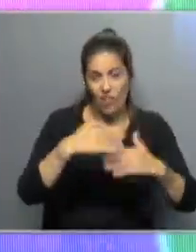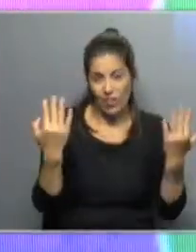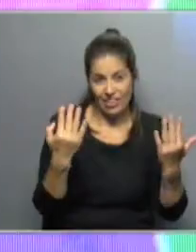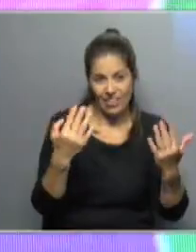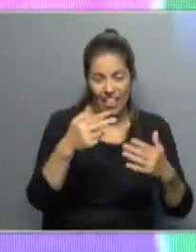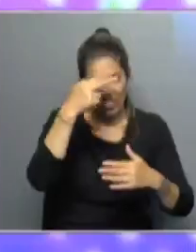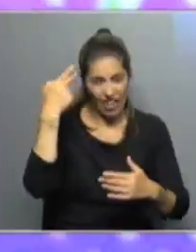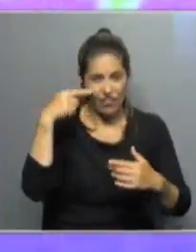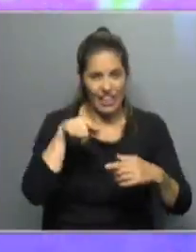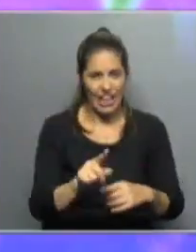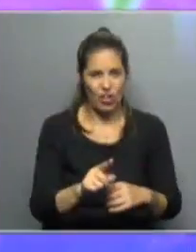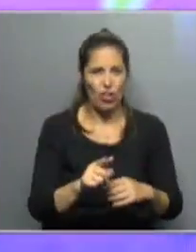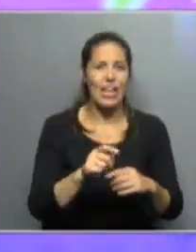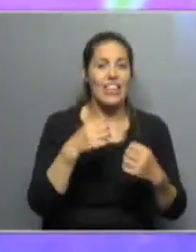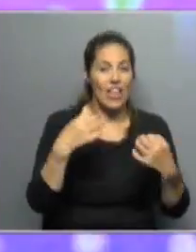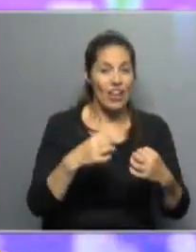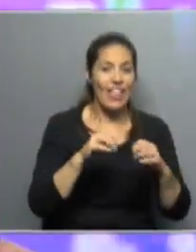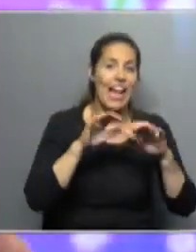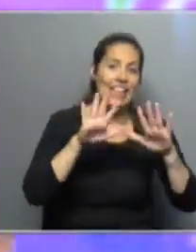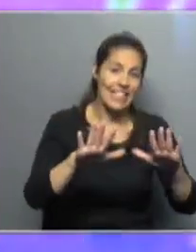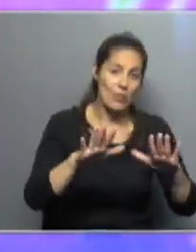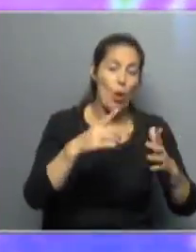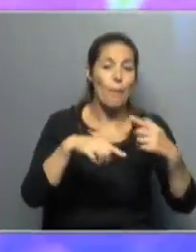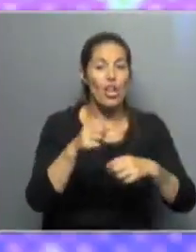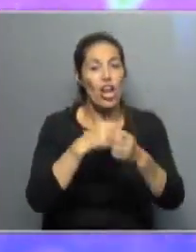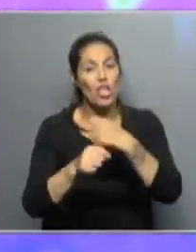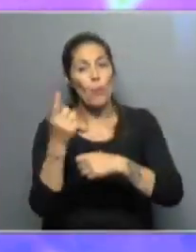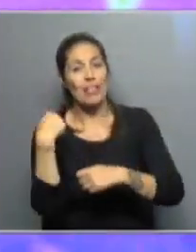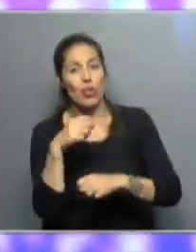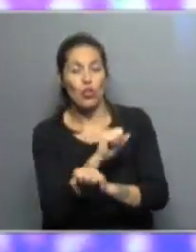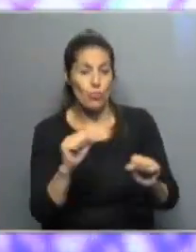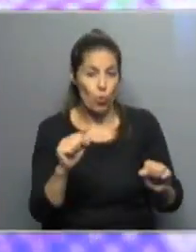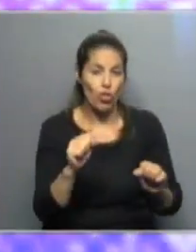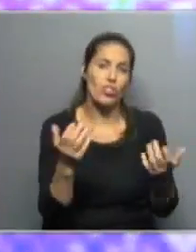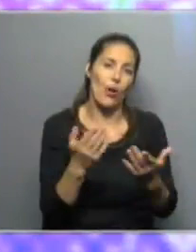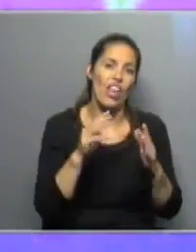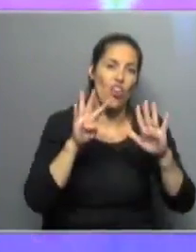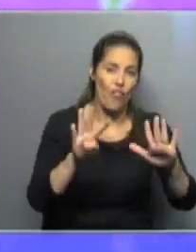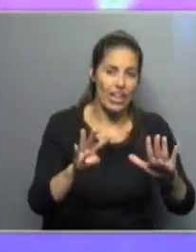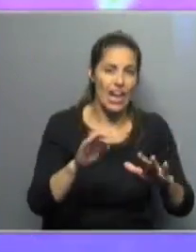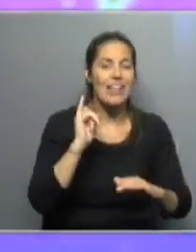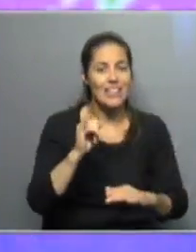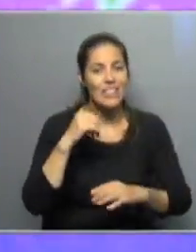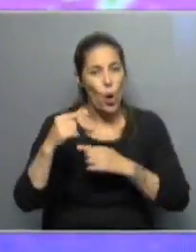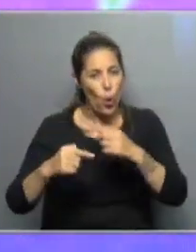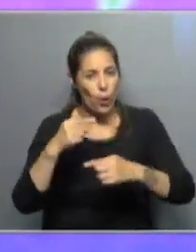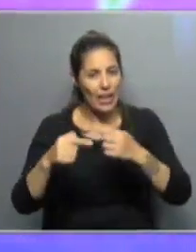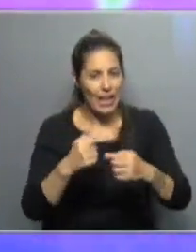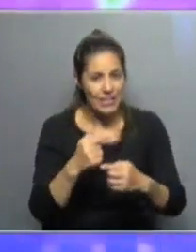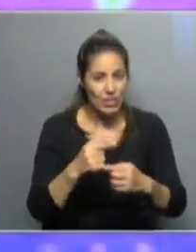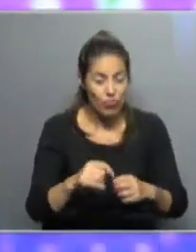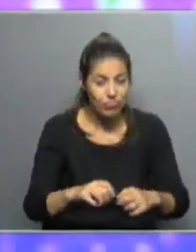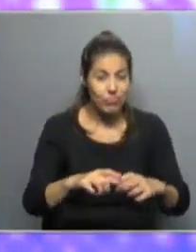del verano teatral en Montevideo. En realidad era el décimo, pero como el año pasado no pudo hacer, bueno, quedó en novena. Y sí, es un clásico que